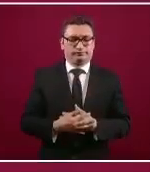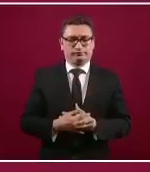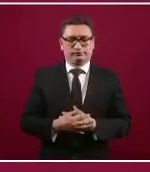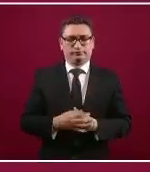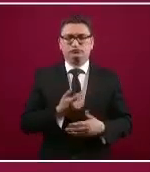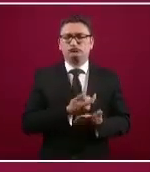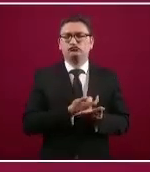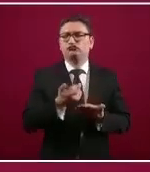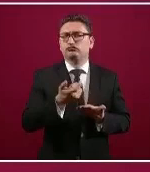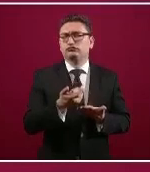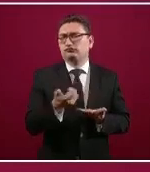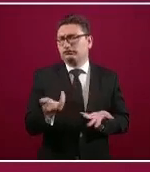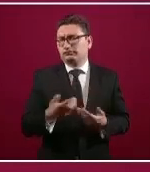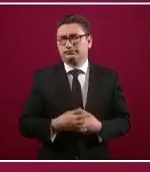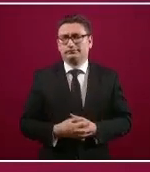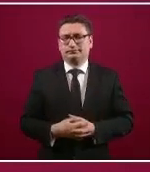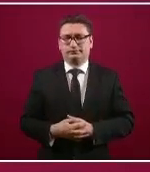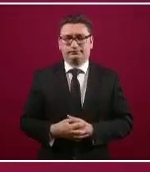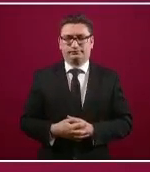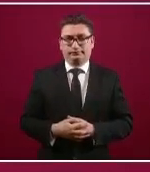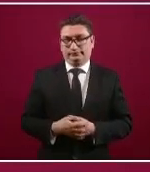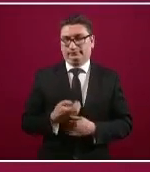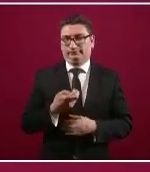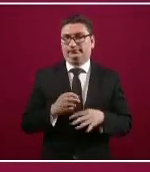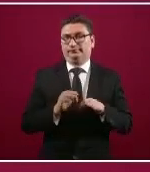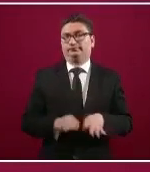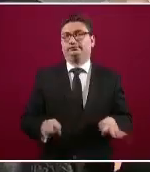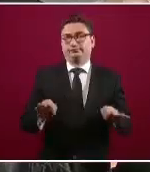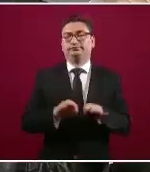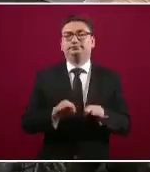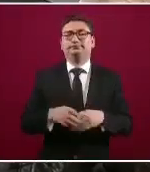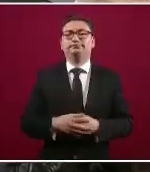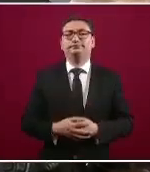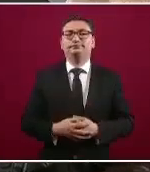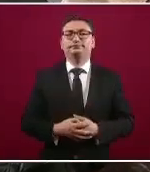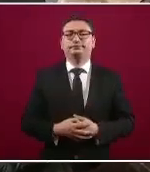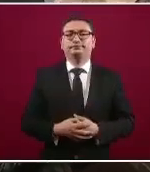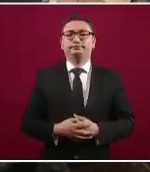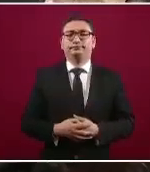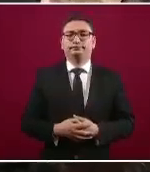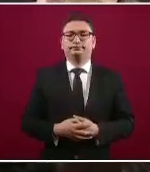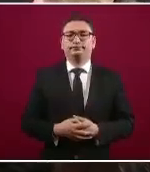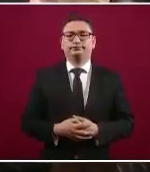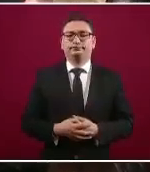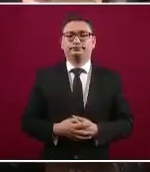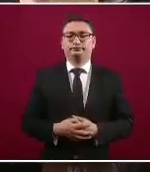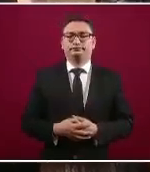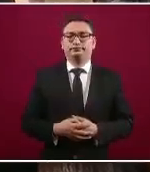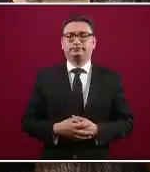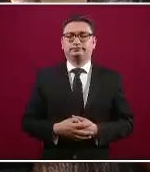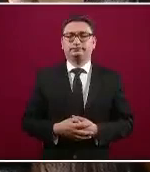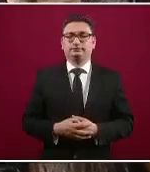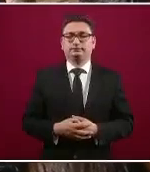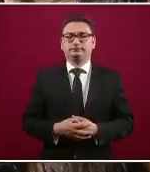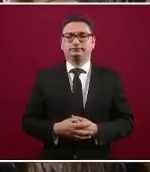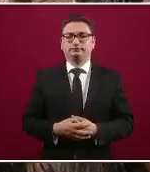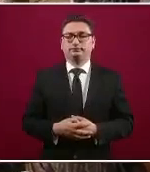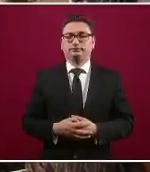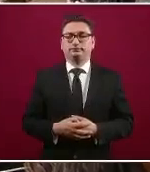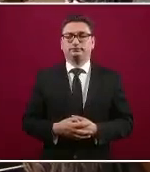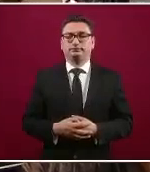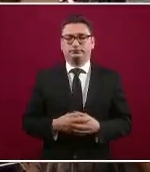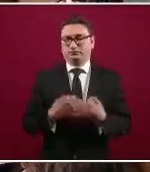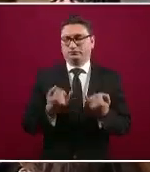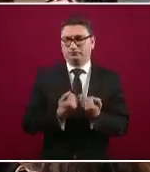Esto es importante. Y cuáles son las prestaciones.